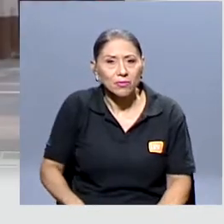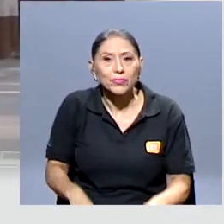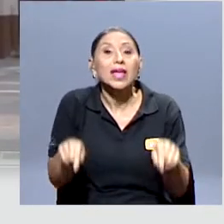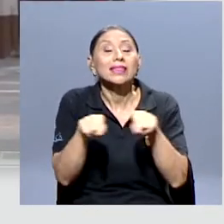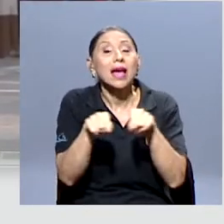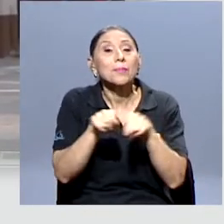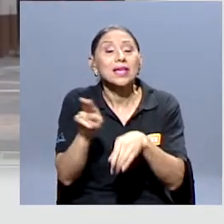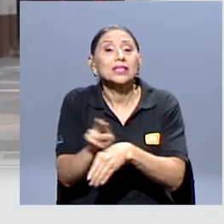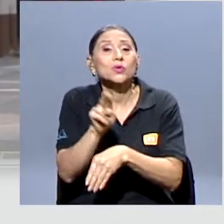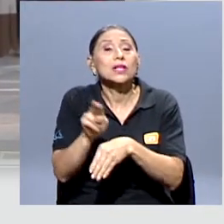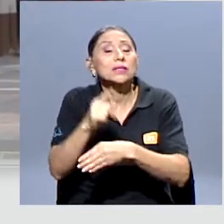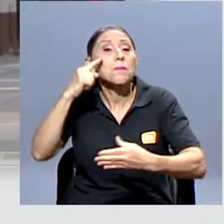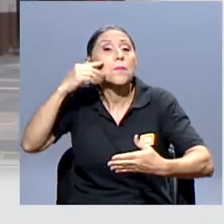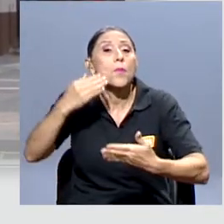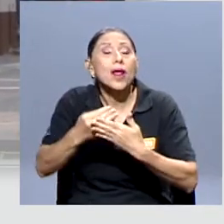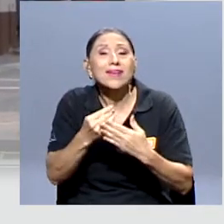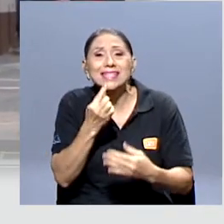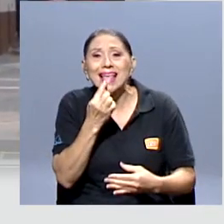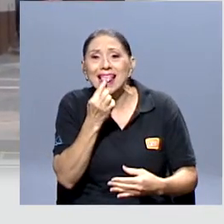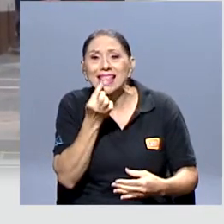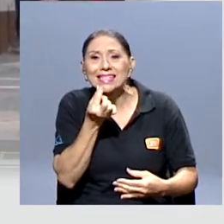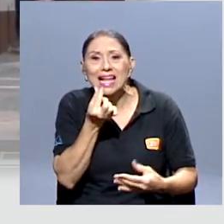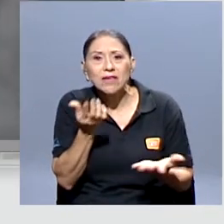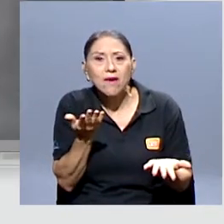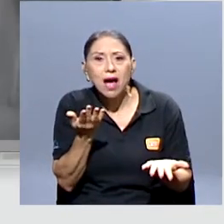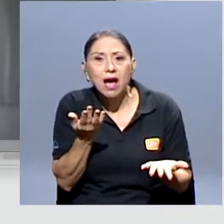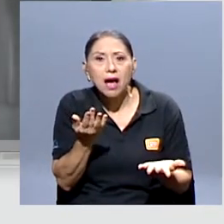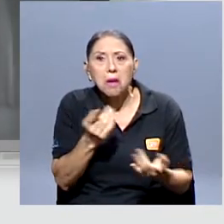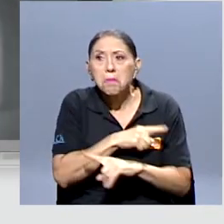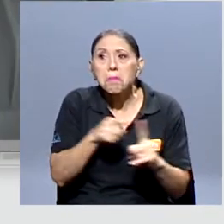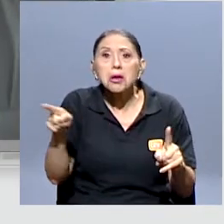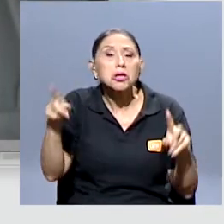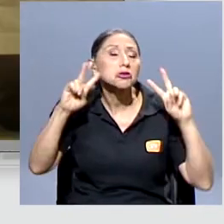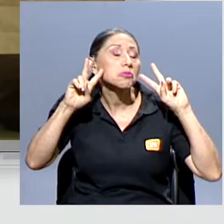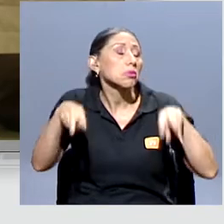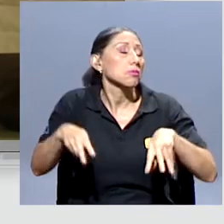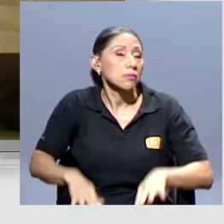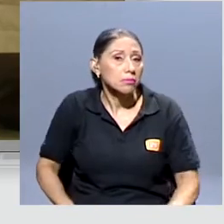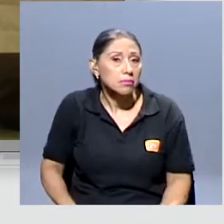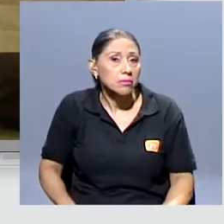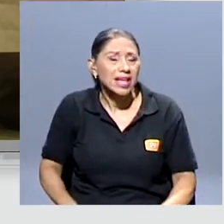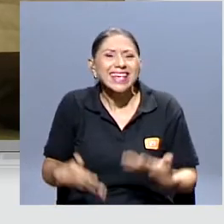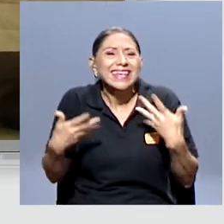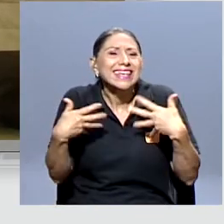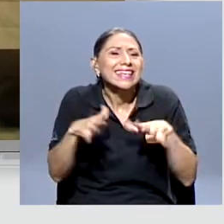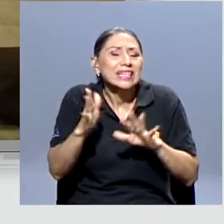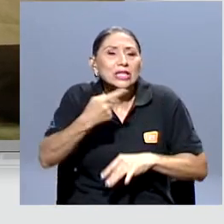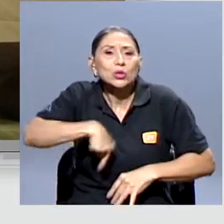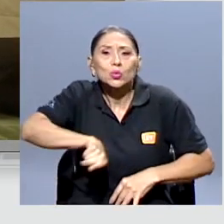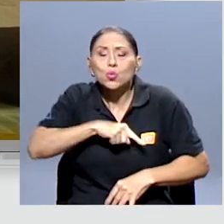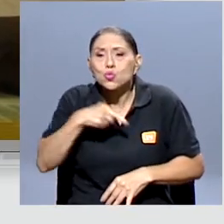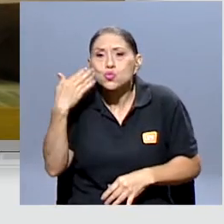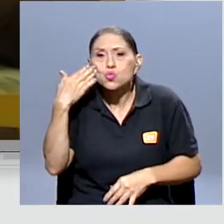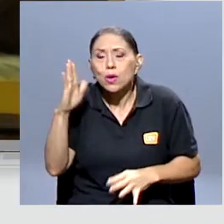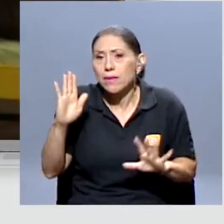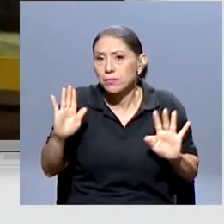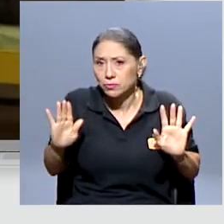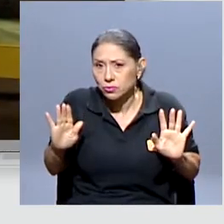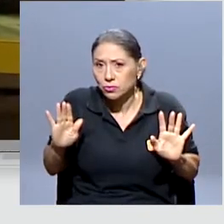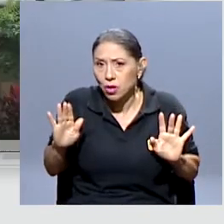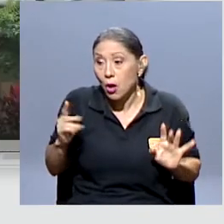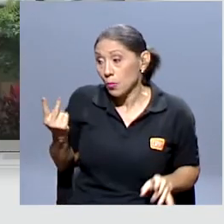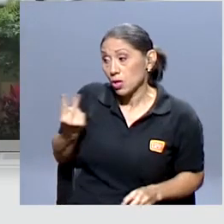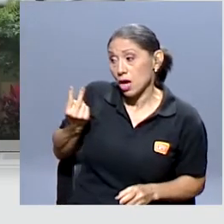las pruebas de saliva, que tampoco se nos ha escuchado, y ni siquiera sabemos si asumimos que, porque